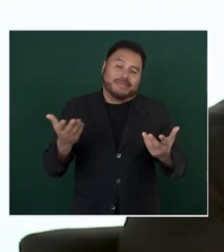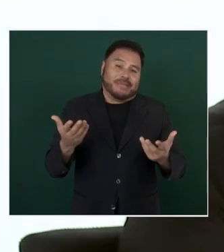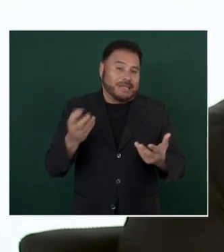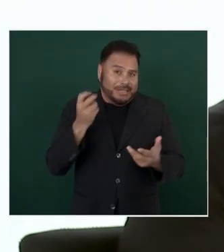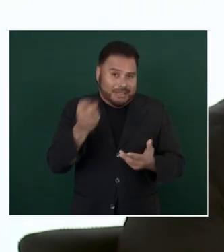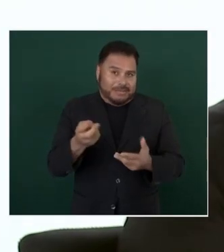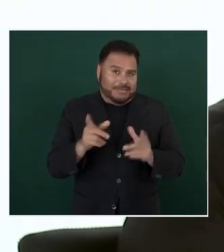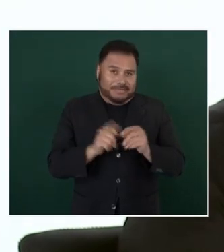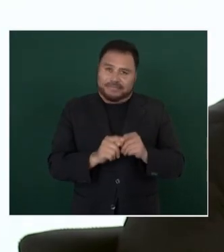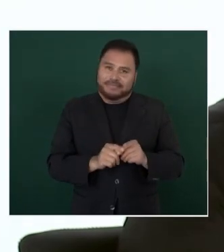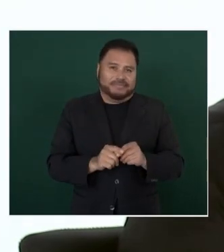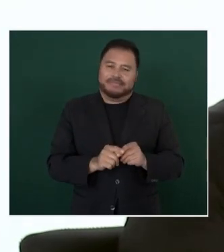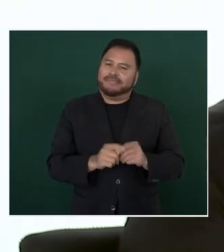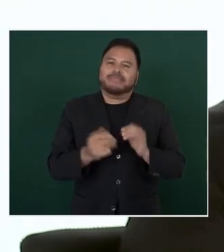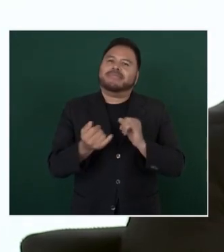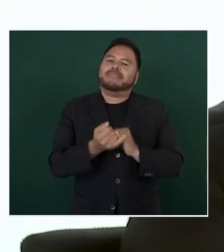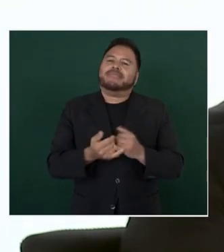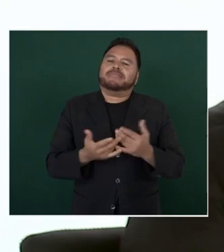solo eso,